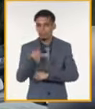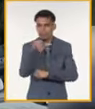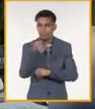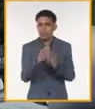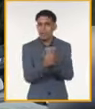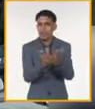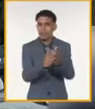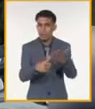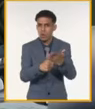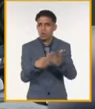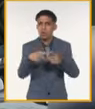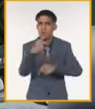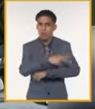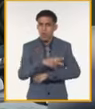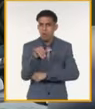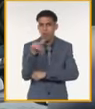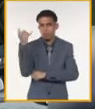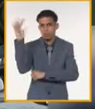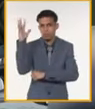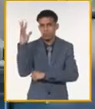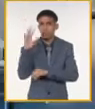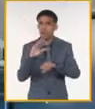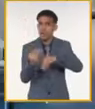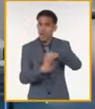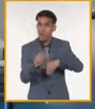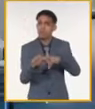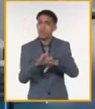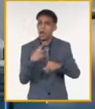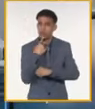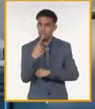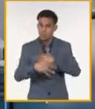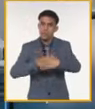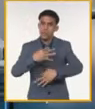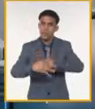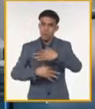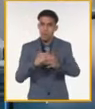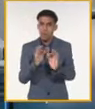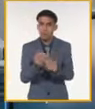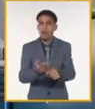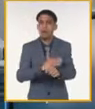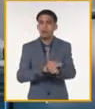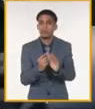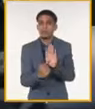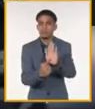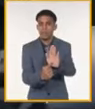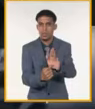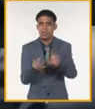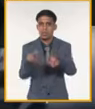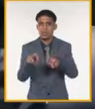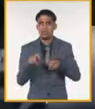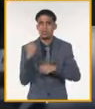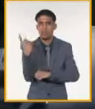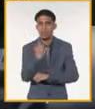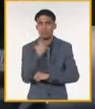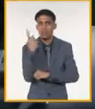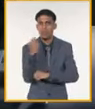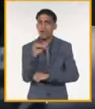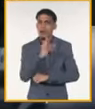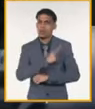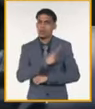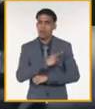extranjería y las modificaciones realizadas tras el amplio proceso legislativo previo a su presentación la próxima semana a las diputadas y